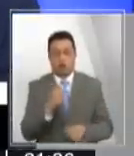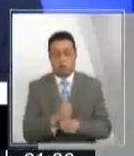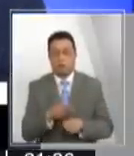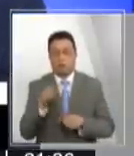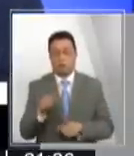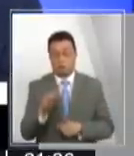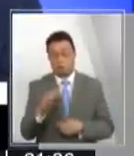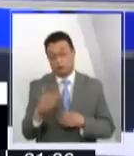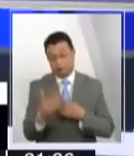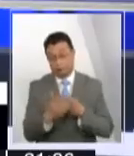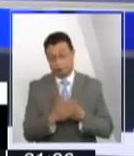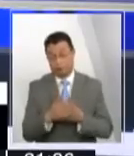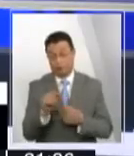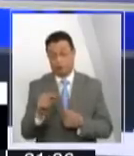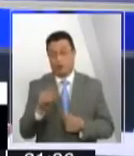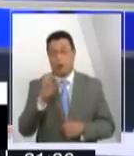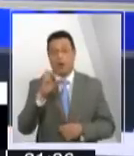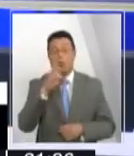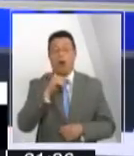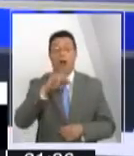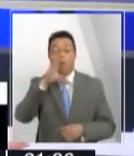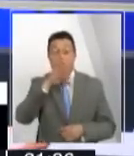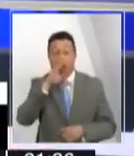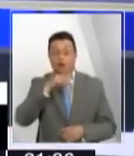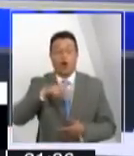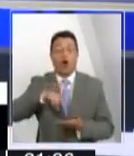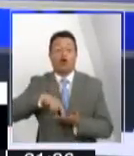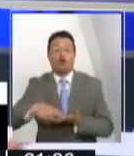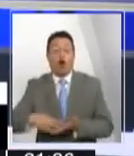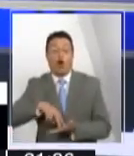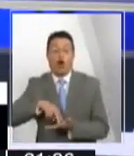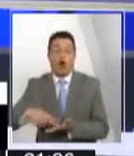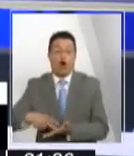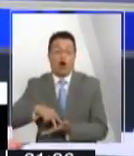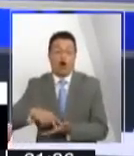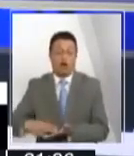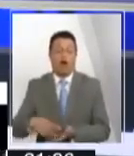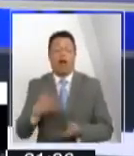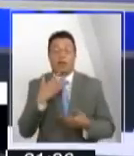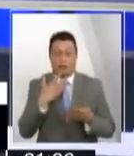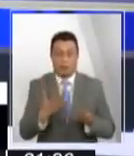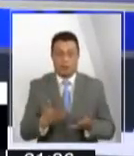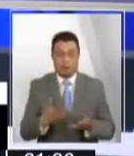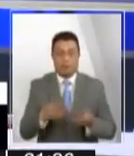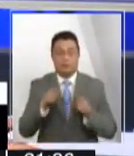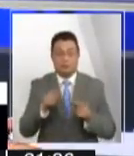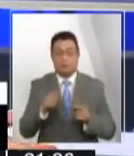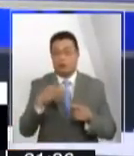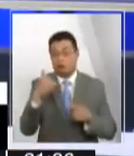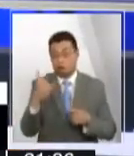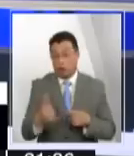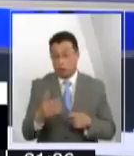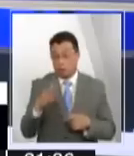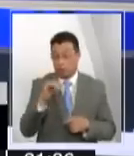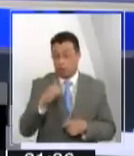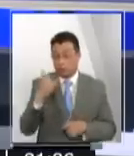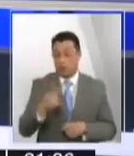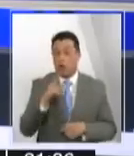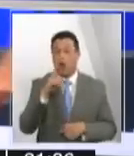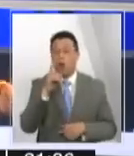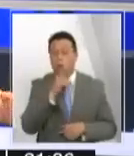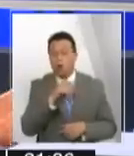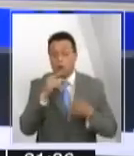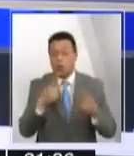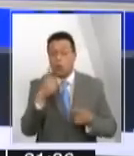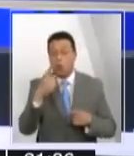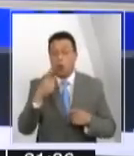cojo ha sido algo que ha existido siempre, independiente del color político del gobierno que está en ejercicio. Es difícil cambiar